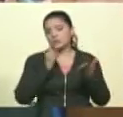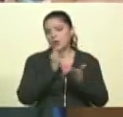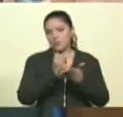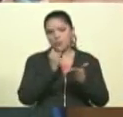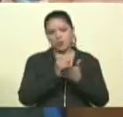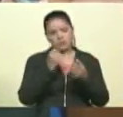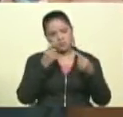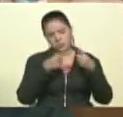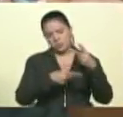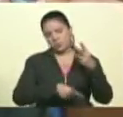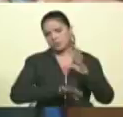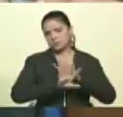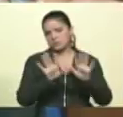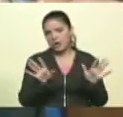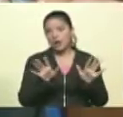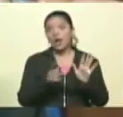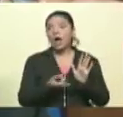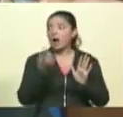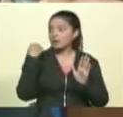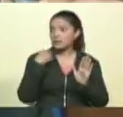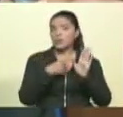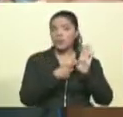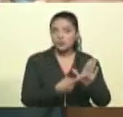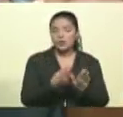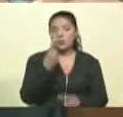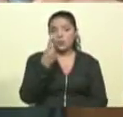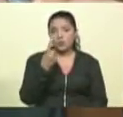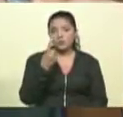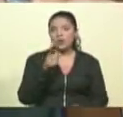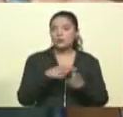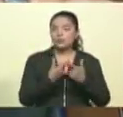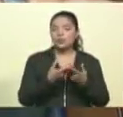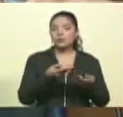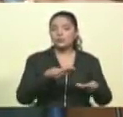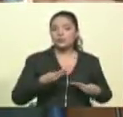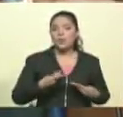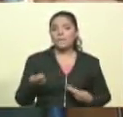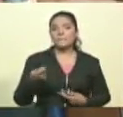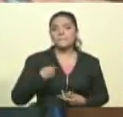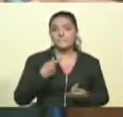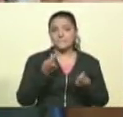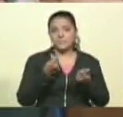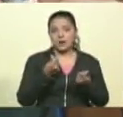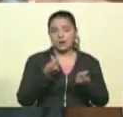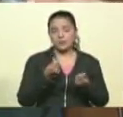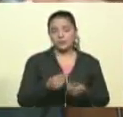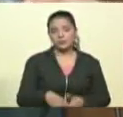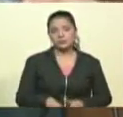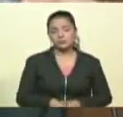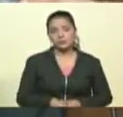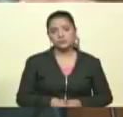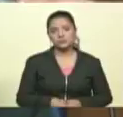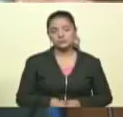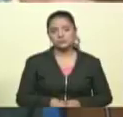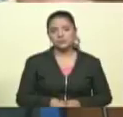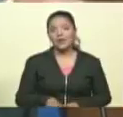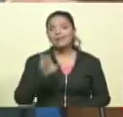ejemplo, ya mostramos una ayer, o sea, él recibió un pago, imagínense ustedes,